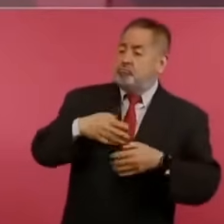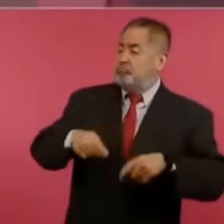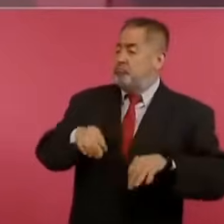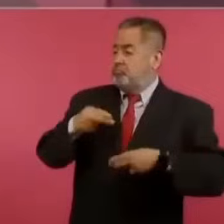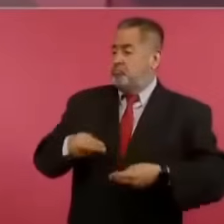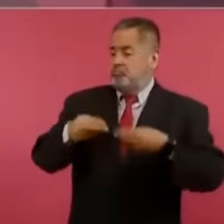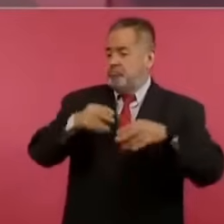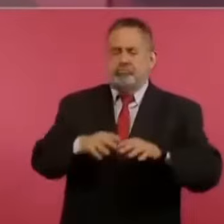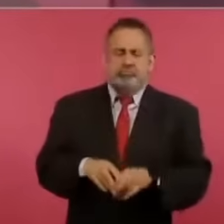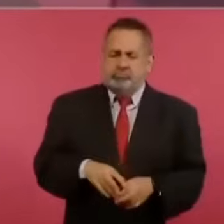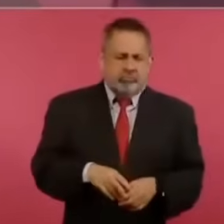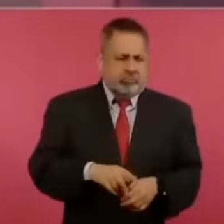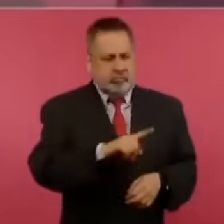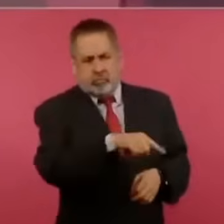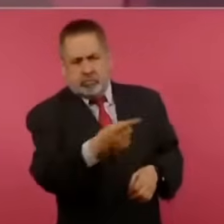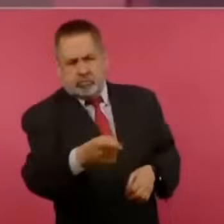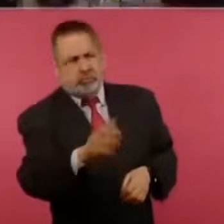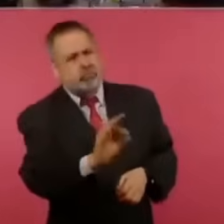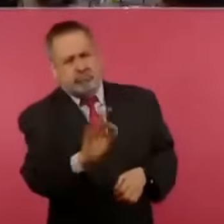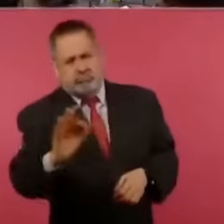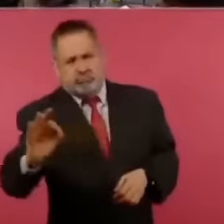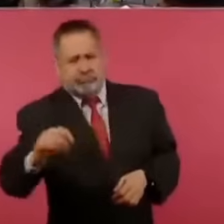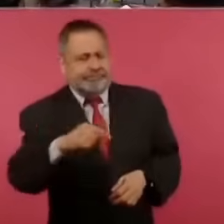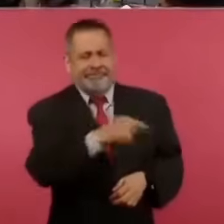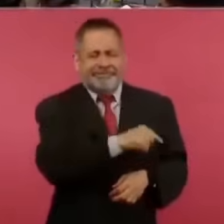porque hay muy buenos empresarios en México.